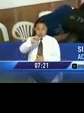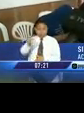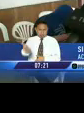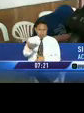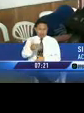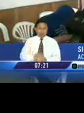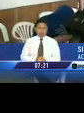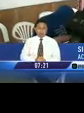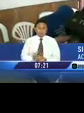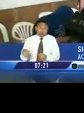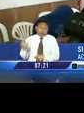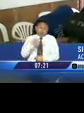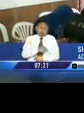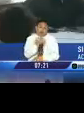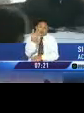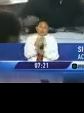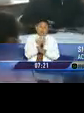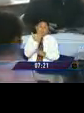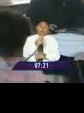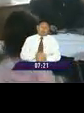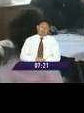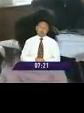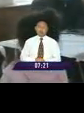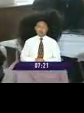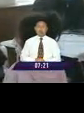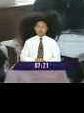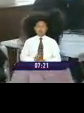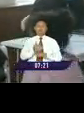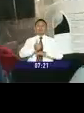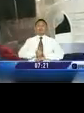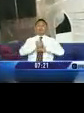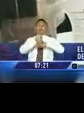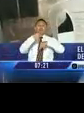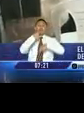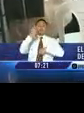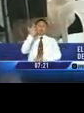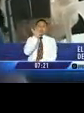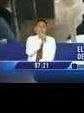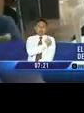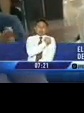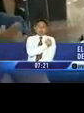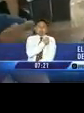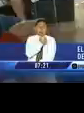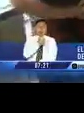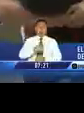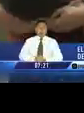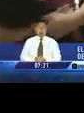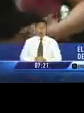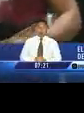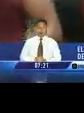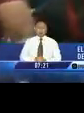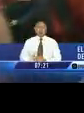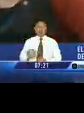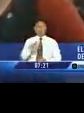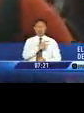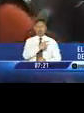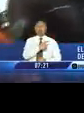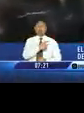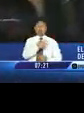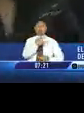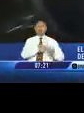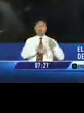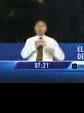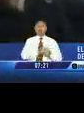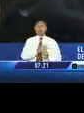enseguida. No, me toca la Sinovac, normal. El llamado de las autoridades a vacunarse ha surtido efecto. En este establecimiento